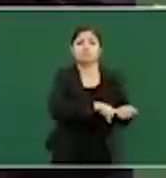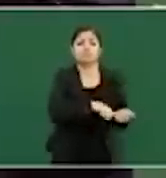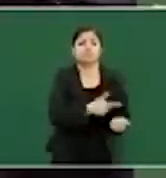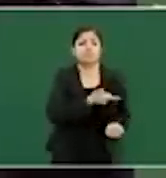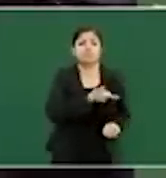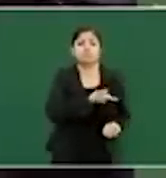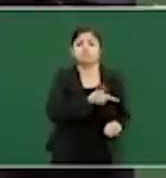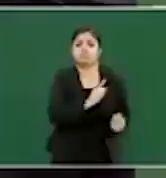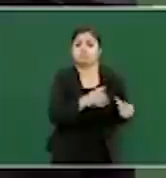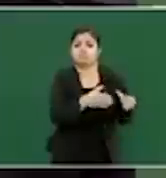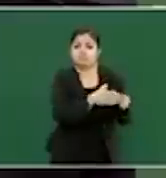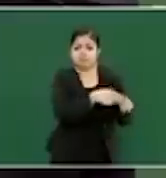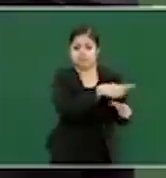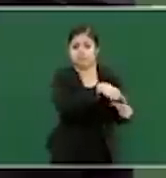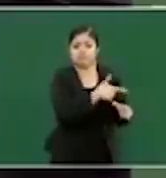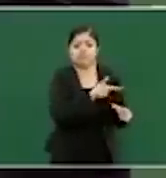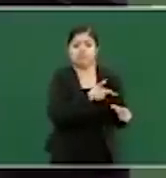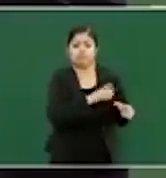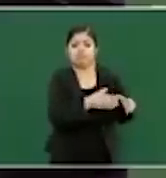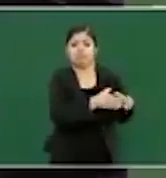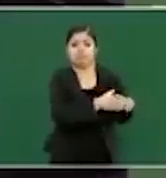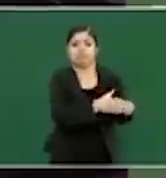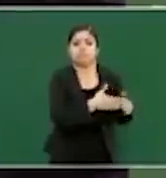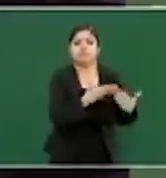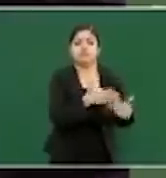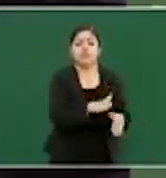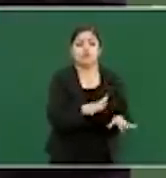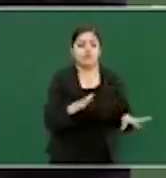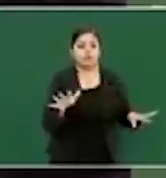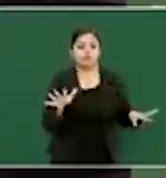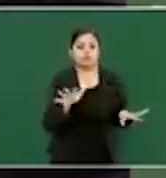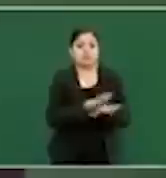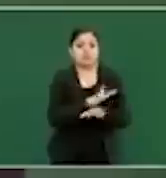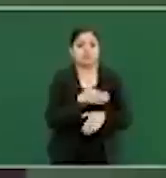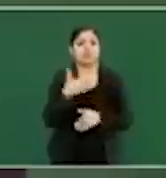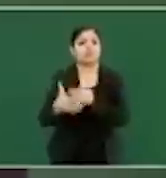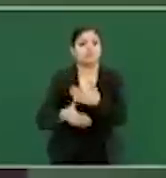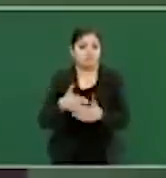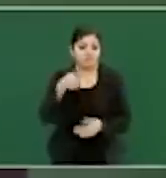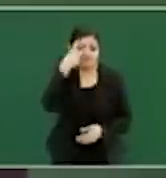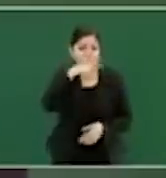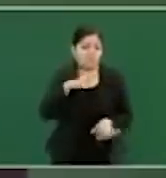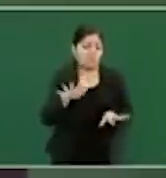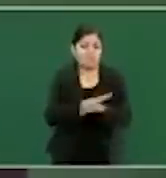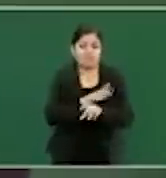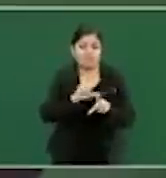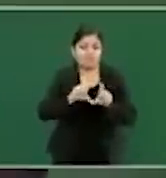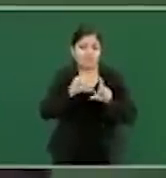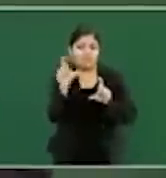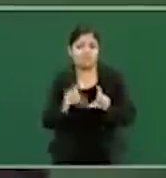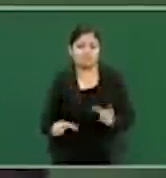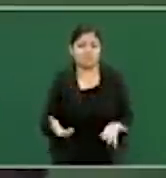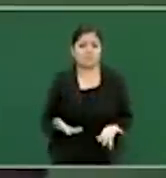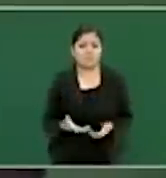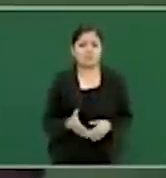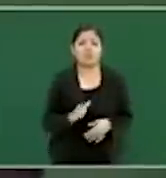que se haya llevado a cabo un cambio en el país, porque ellos formaban